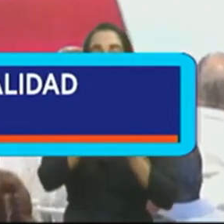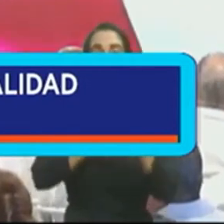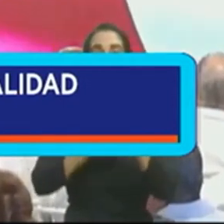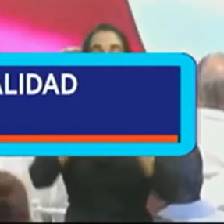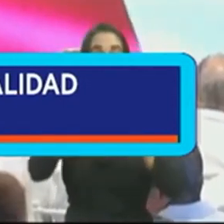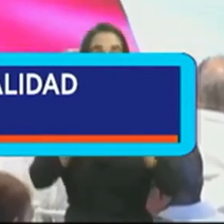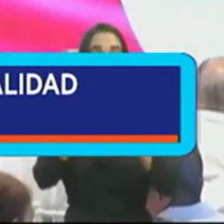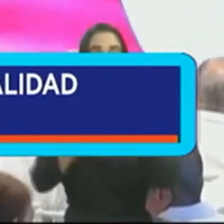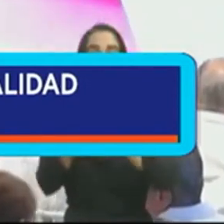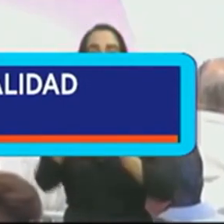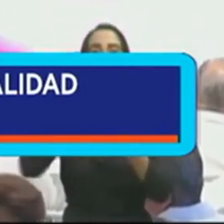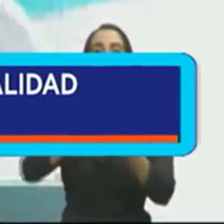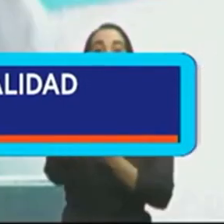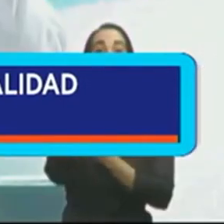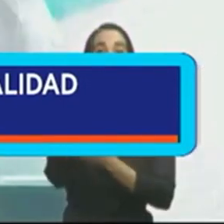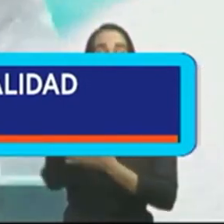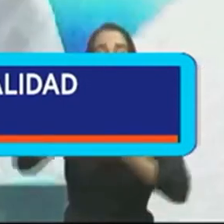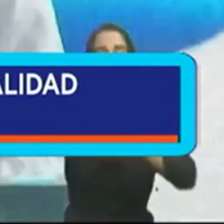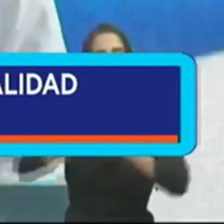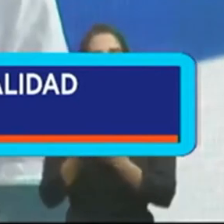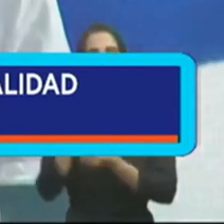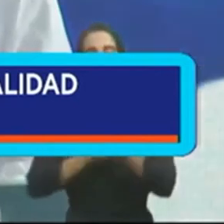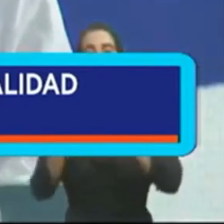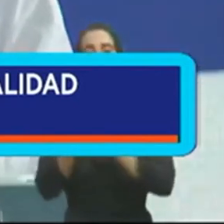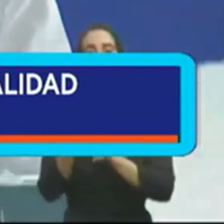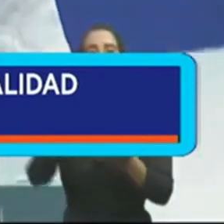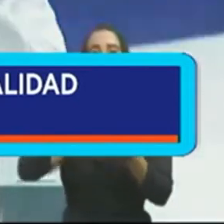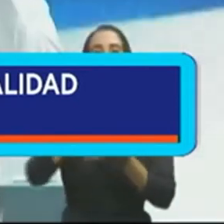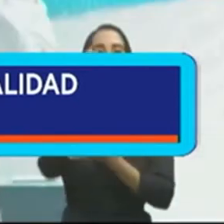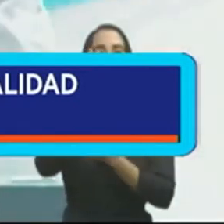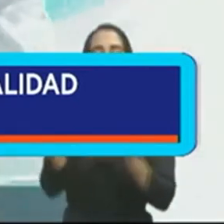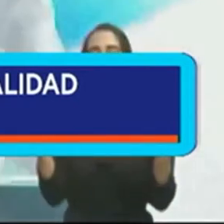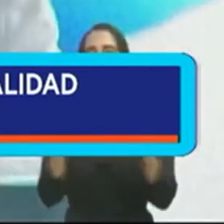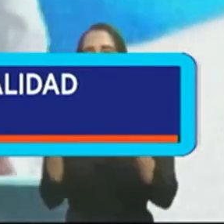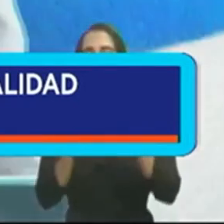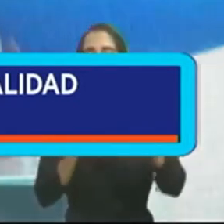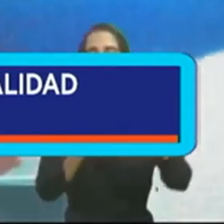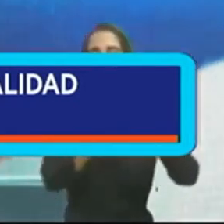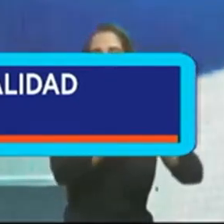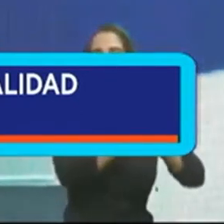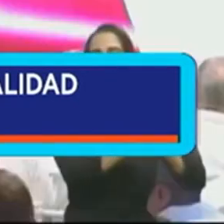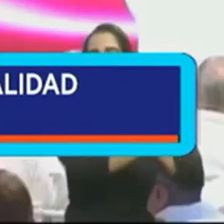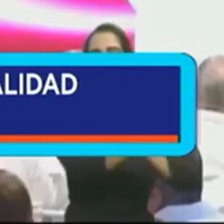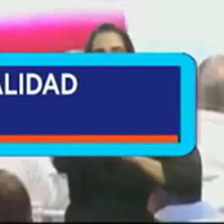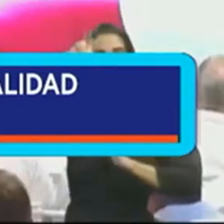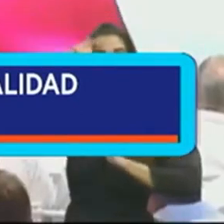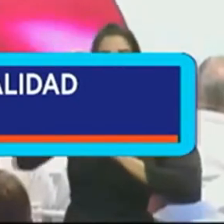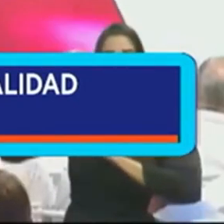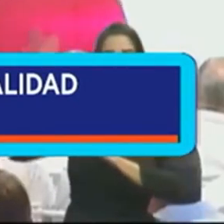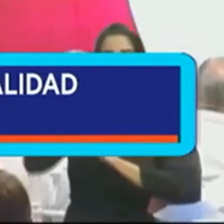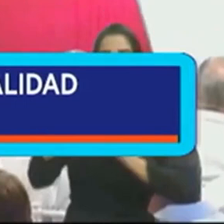2013 y de su entrada en vigor en el 2016, no había sido dotado por anteriores gobiernos de